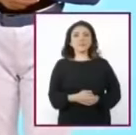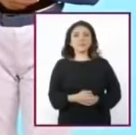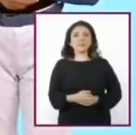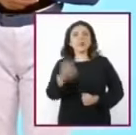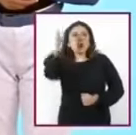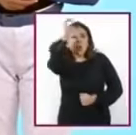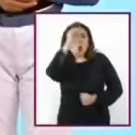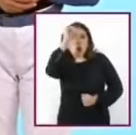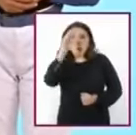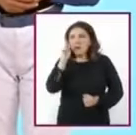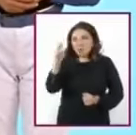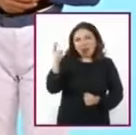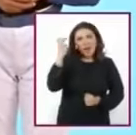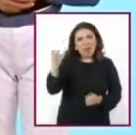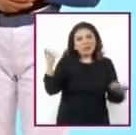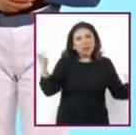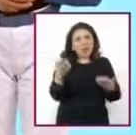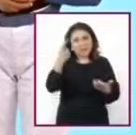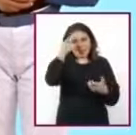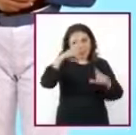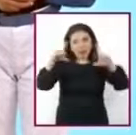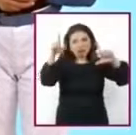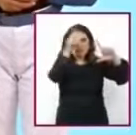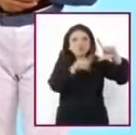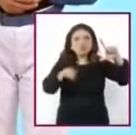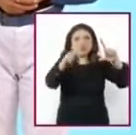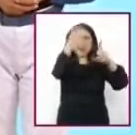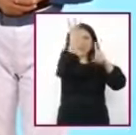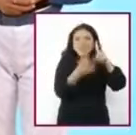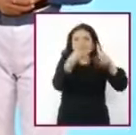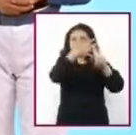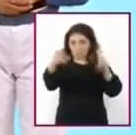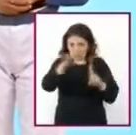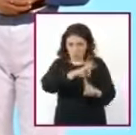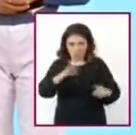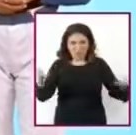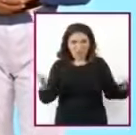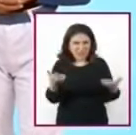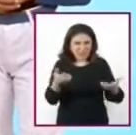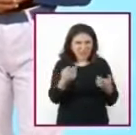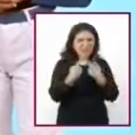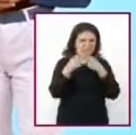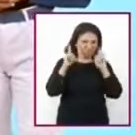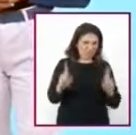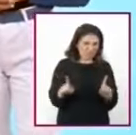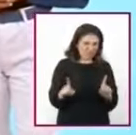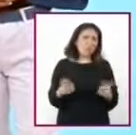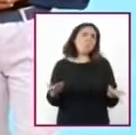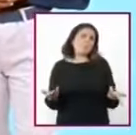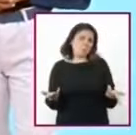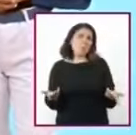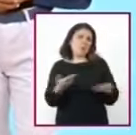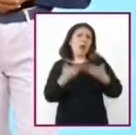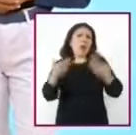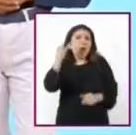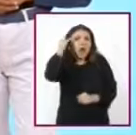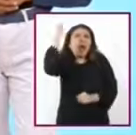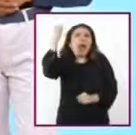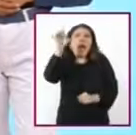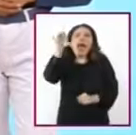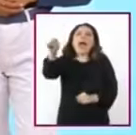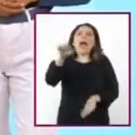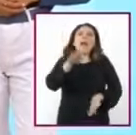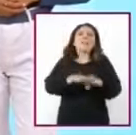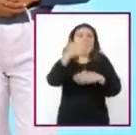¿Qué opinan de la tabla que se generó para la construcción de la gráfica? ¿Podrían hacerla de manera distinta? Seguramente ahora tienen una idea